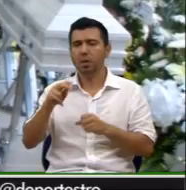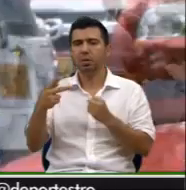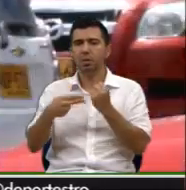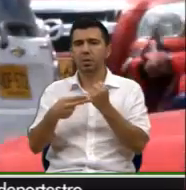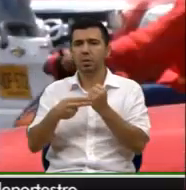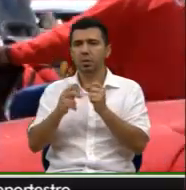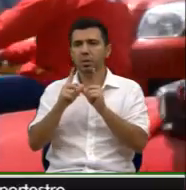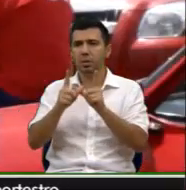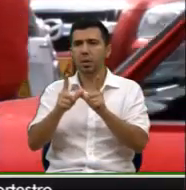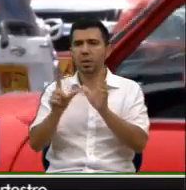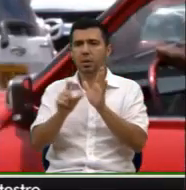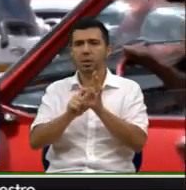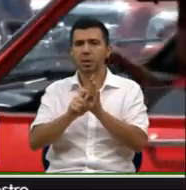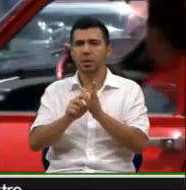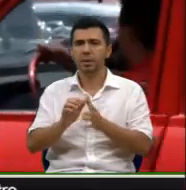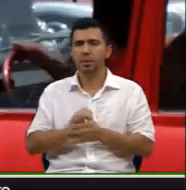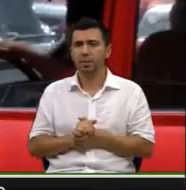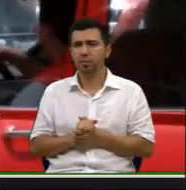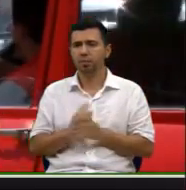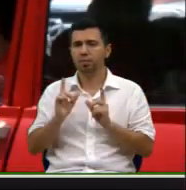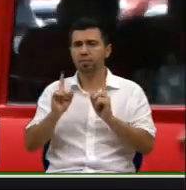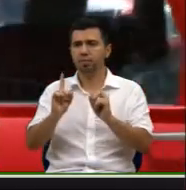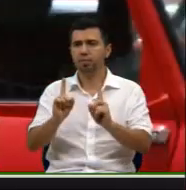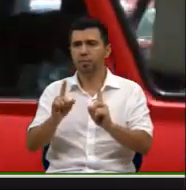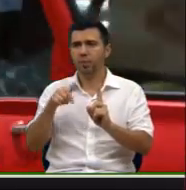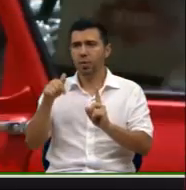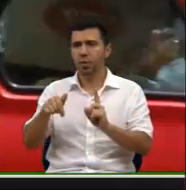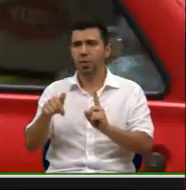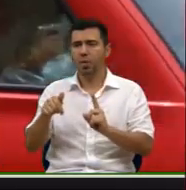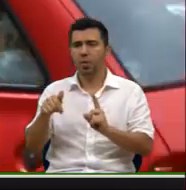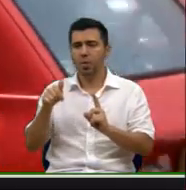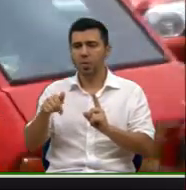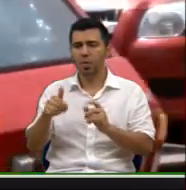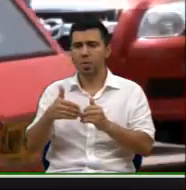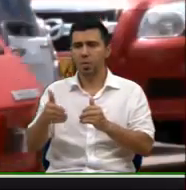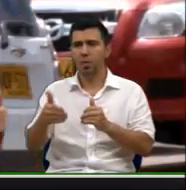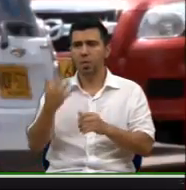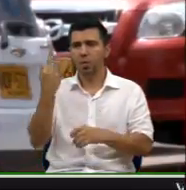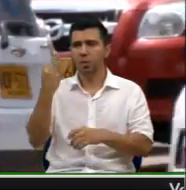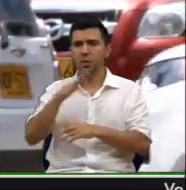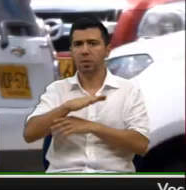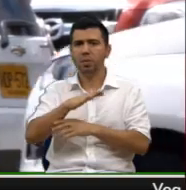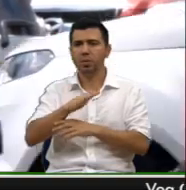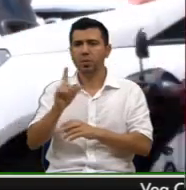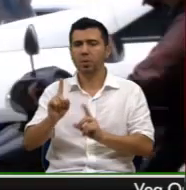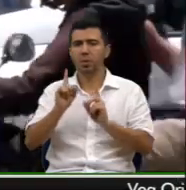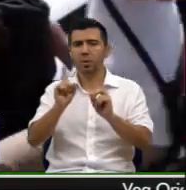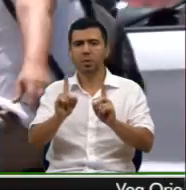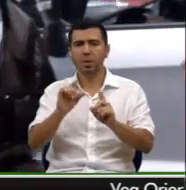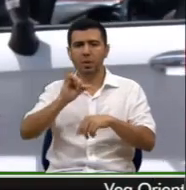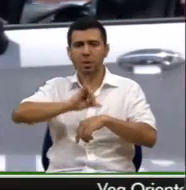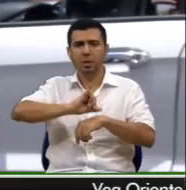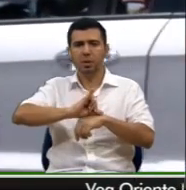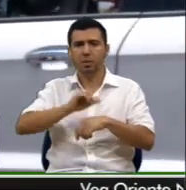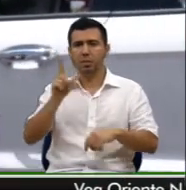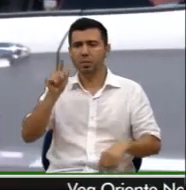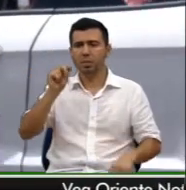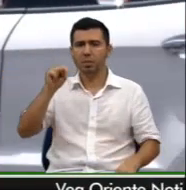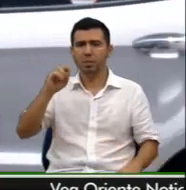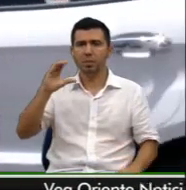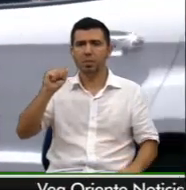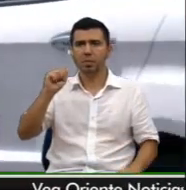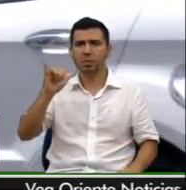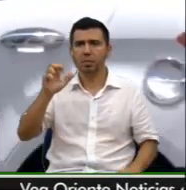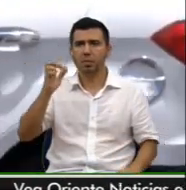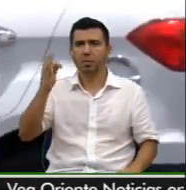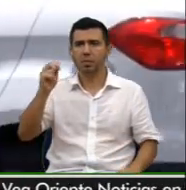cena las exequias se cumplirán hoy a partir de las 3 de la tarde en la iglesia San Cayetano del barrio